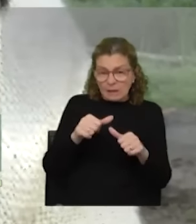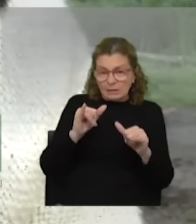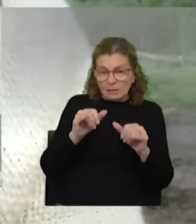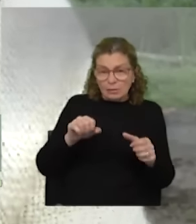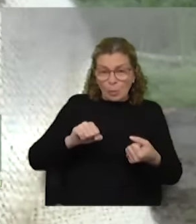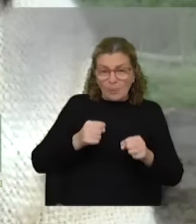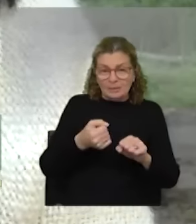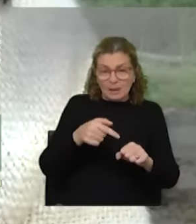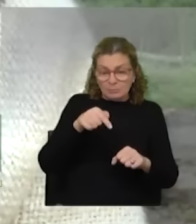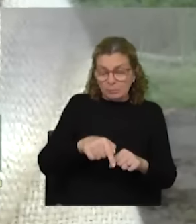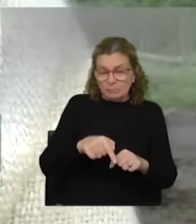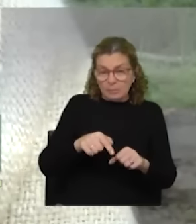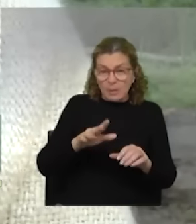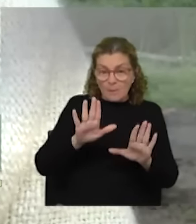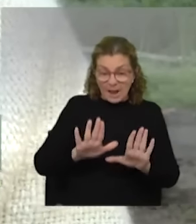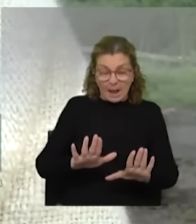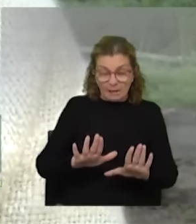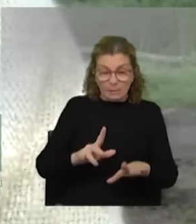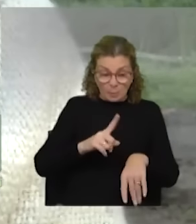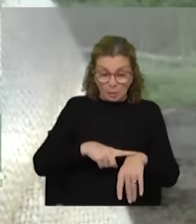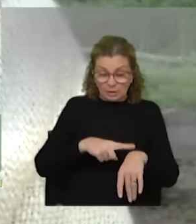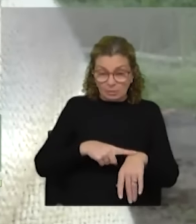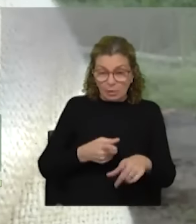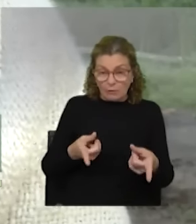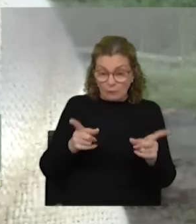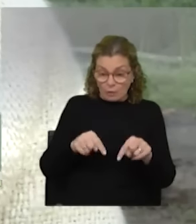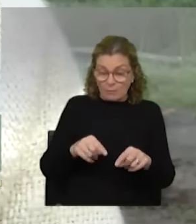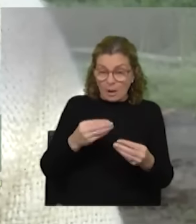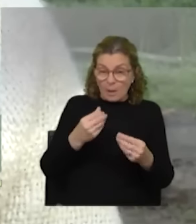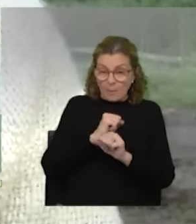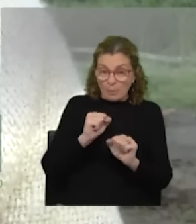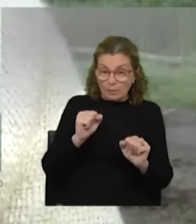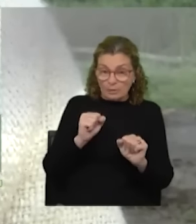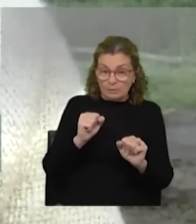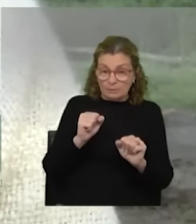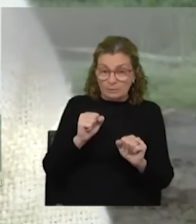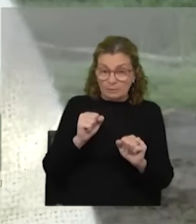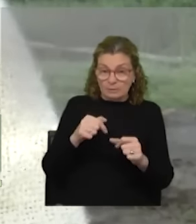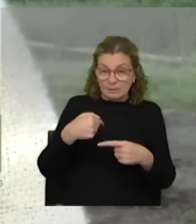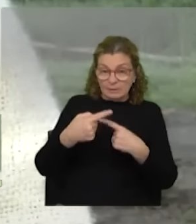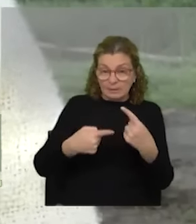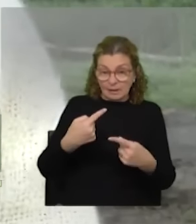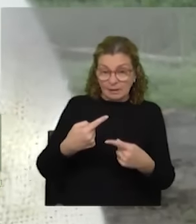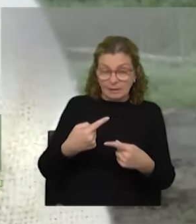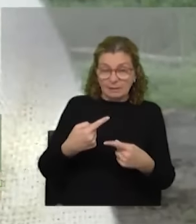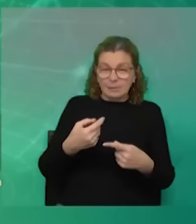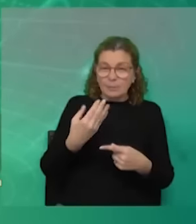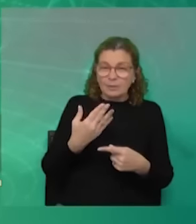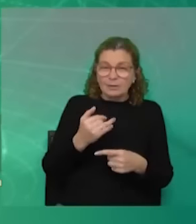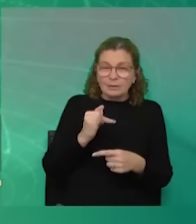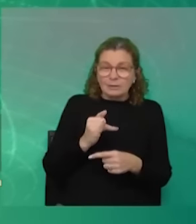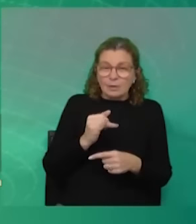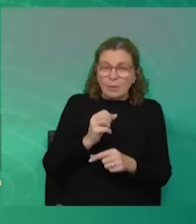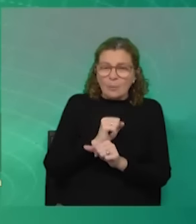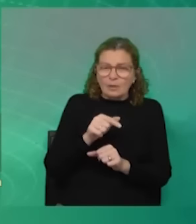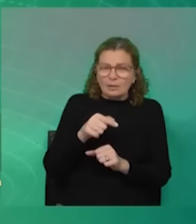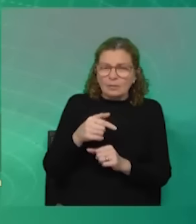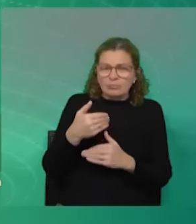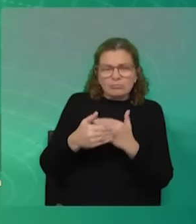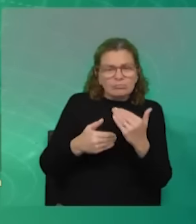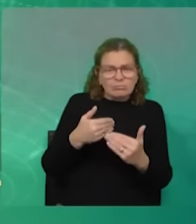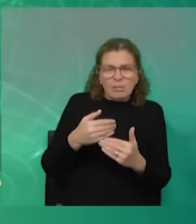suspender el partido o parar un rato que se pare y se vuelva a poder este seguir continuando porque si no puede eso pues seguir